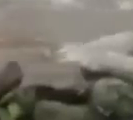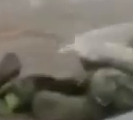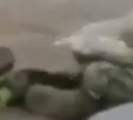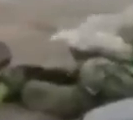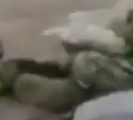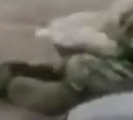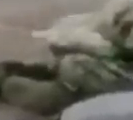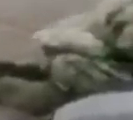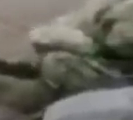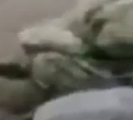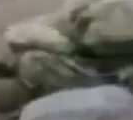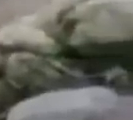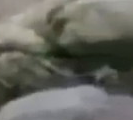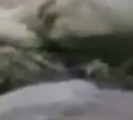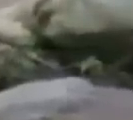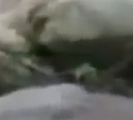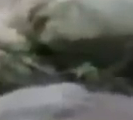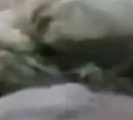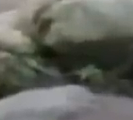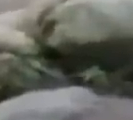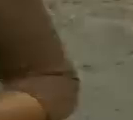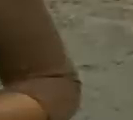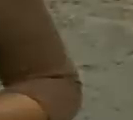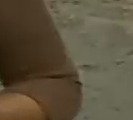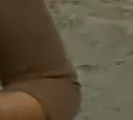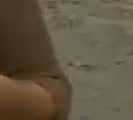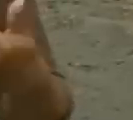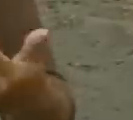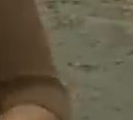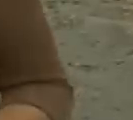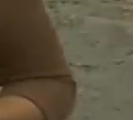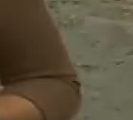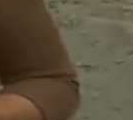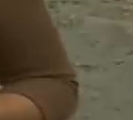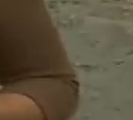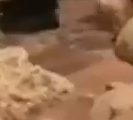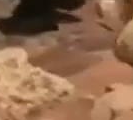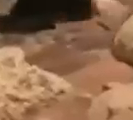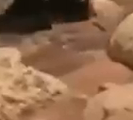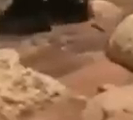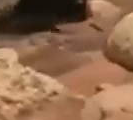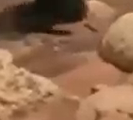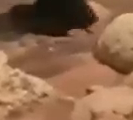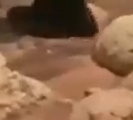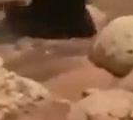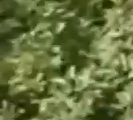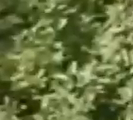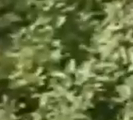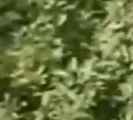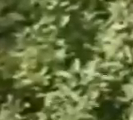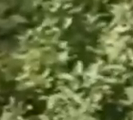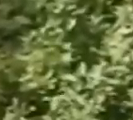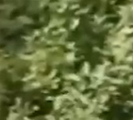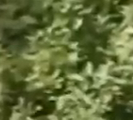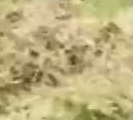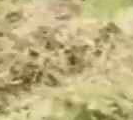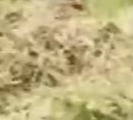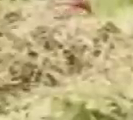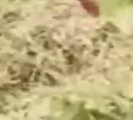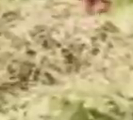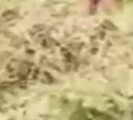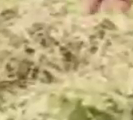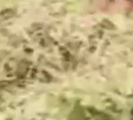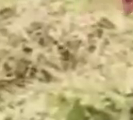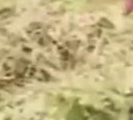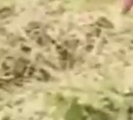experiencia. Cuando salimos del río fue emocionante porque los otros camaradas nos estaban esperando del otro lado. Ellos cuando se dieron cuenta de